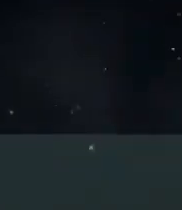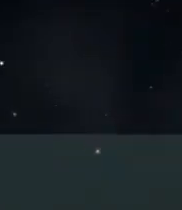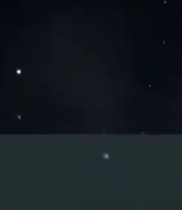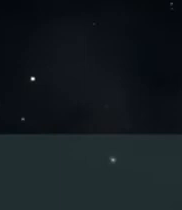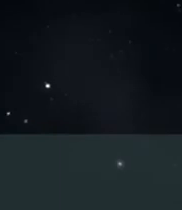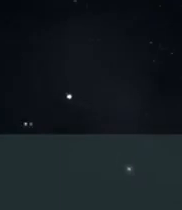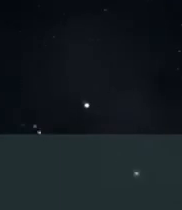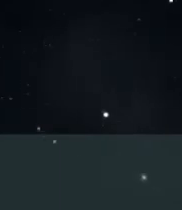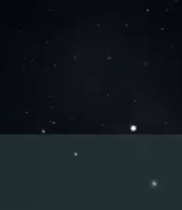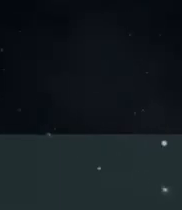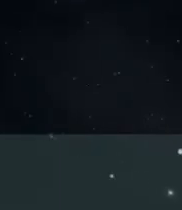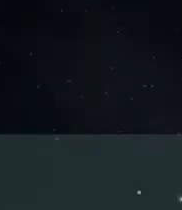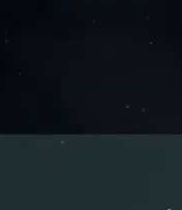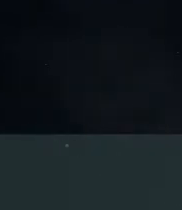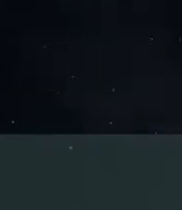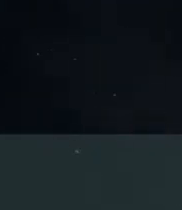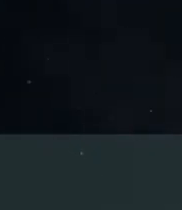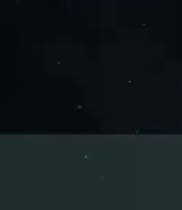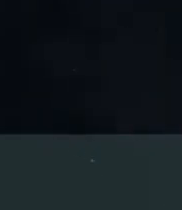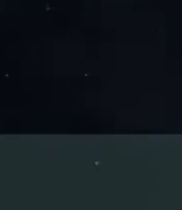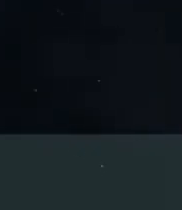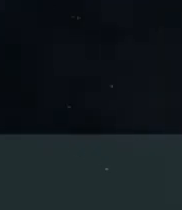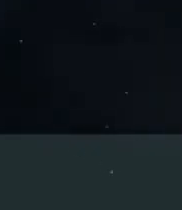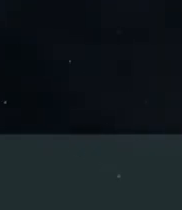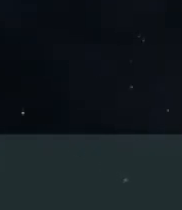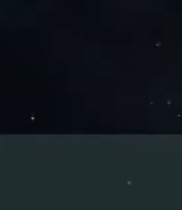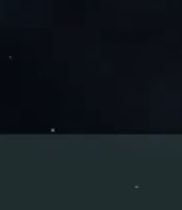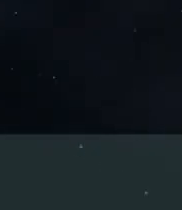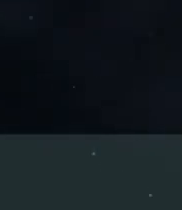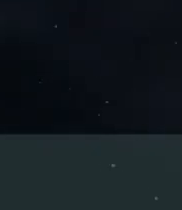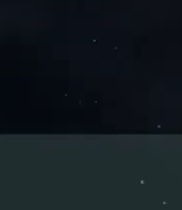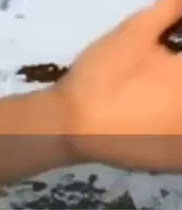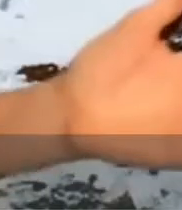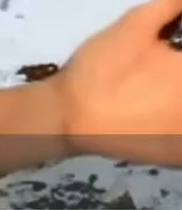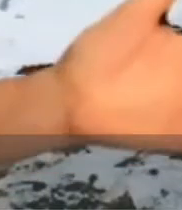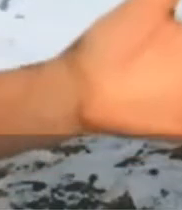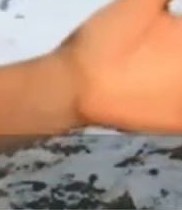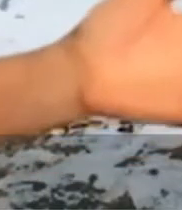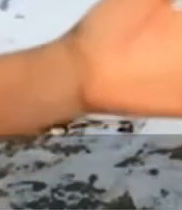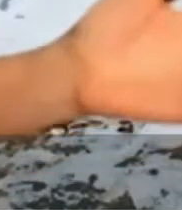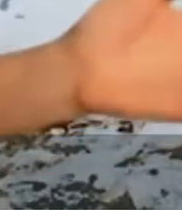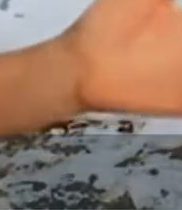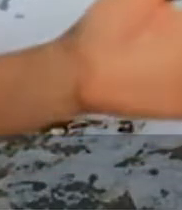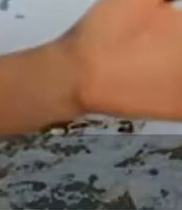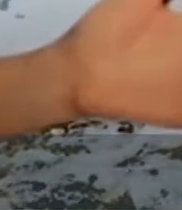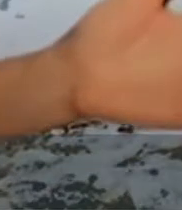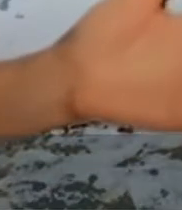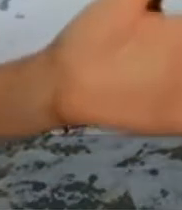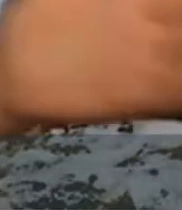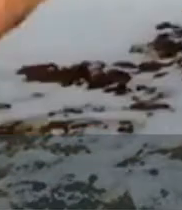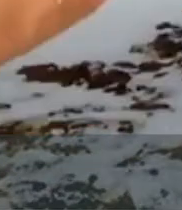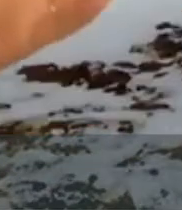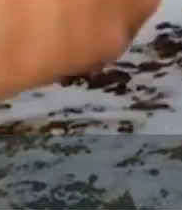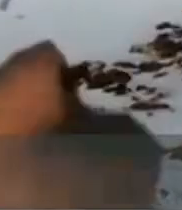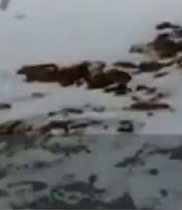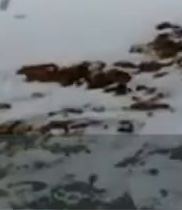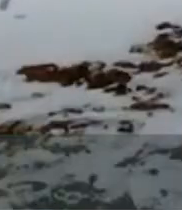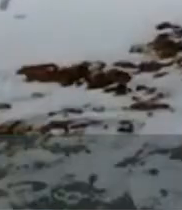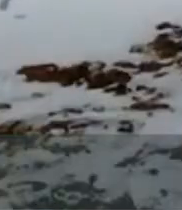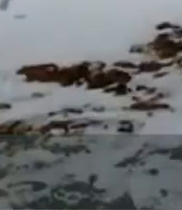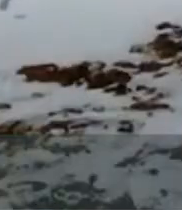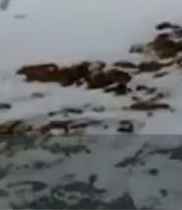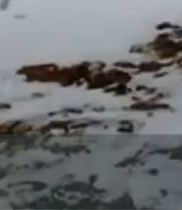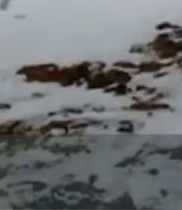anteriores. Por lo que no tenemos tiempo que perder. Deberíamos haberlo hecho hace 20, 30 o 40